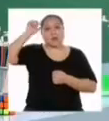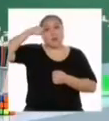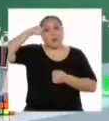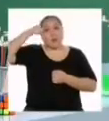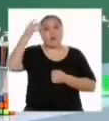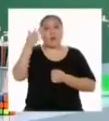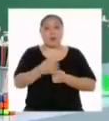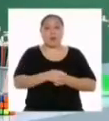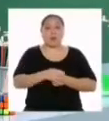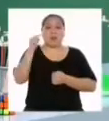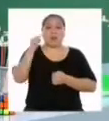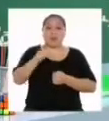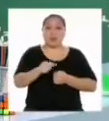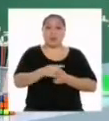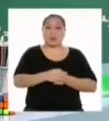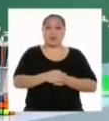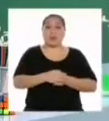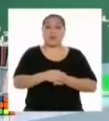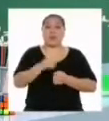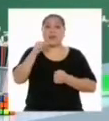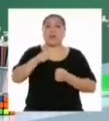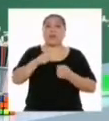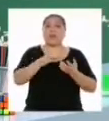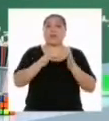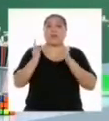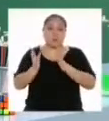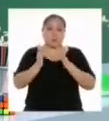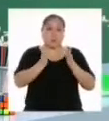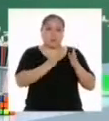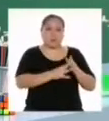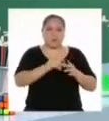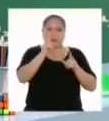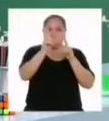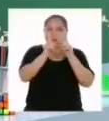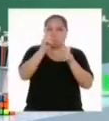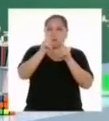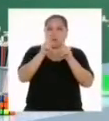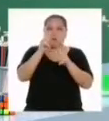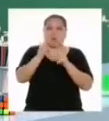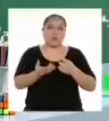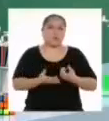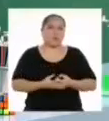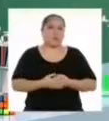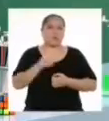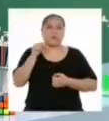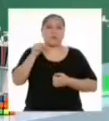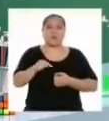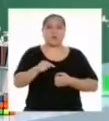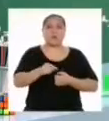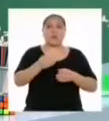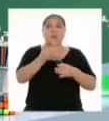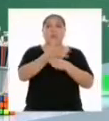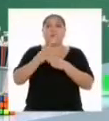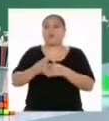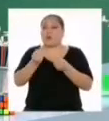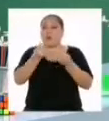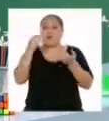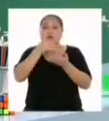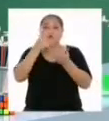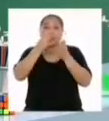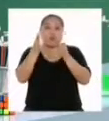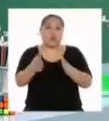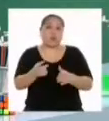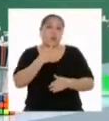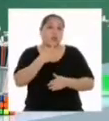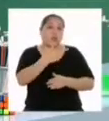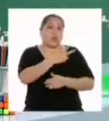Recuerden que, para nuestro caso, aquí en la producción, realizamos una encuesta en línea y compartimos el enlace con varios estudiantes de tercer